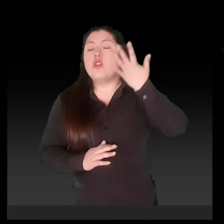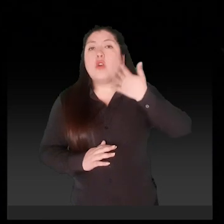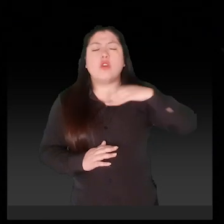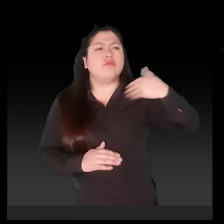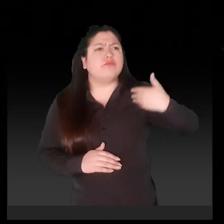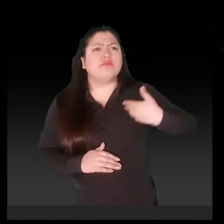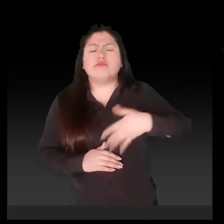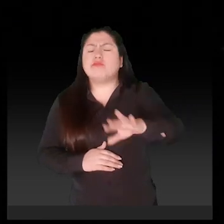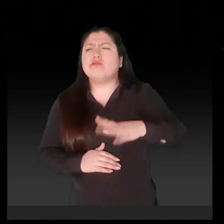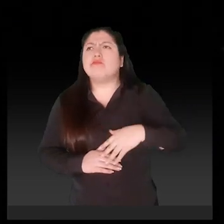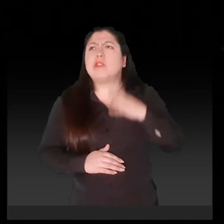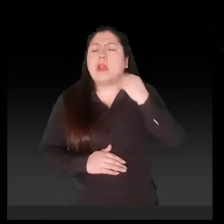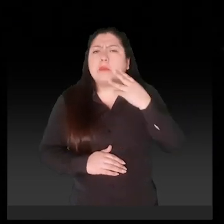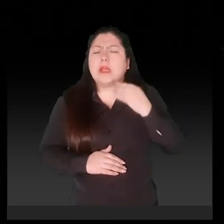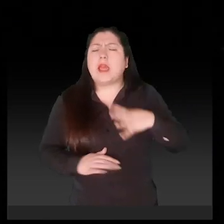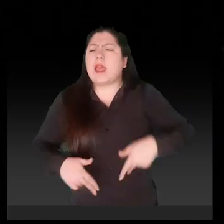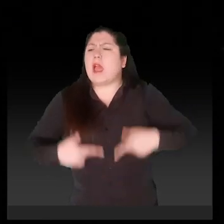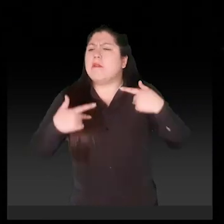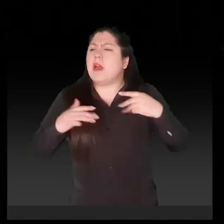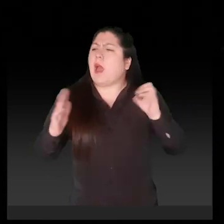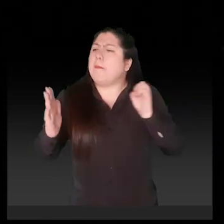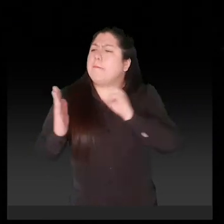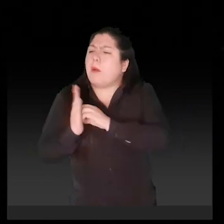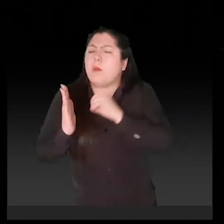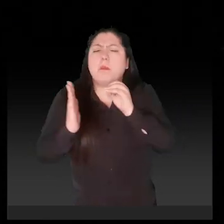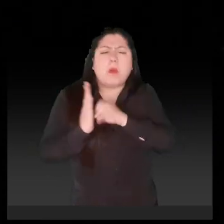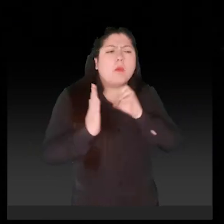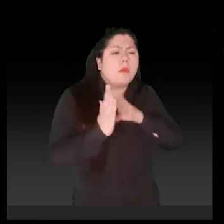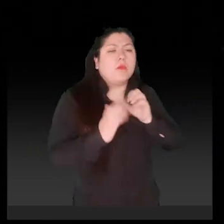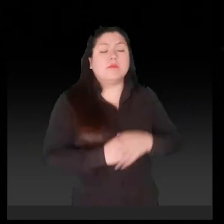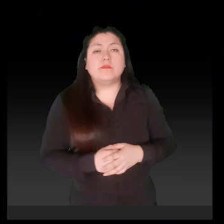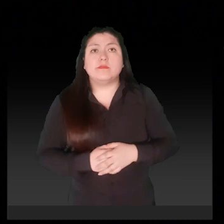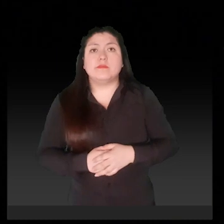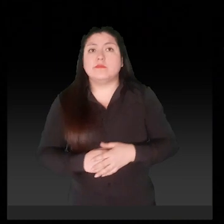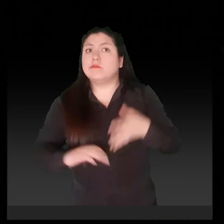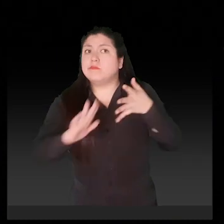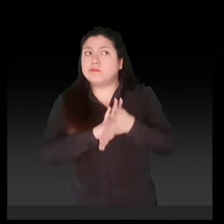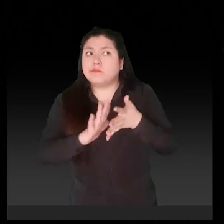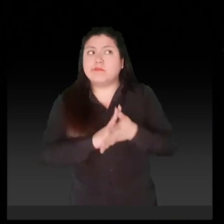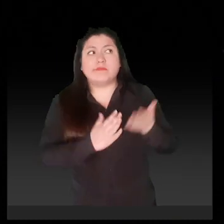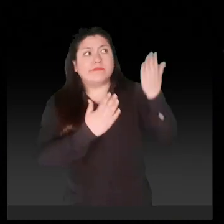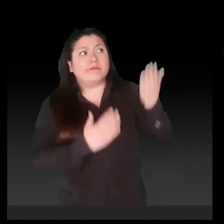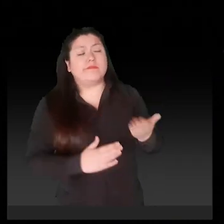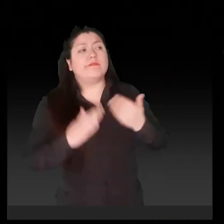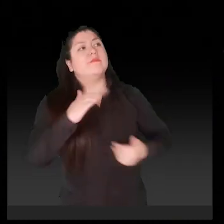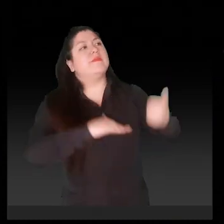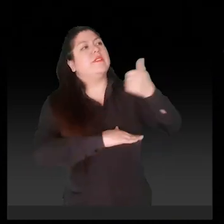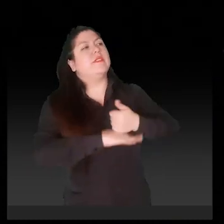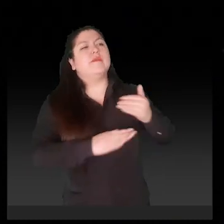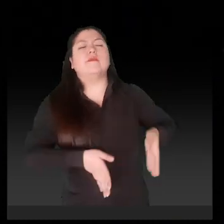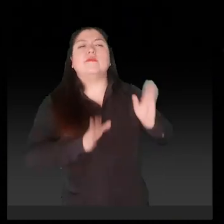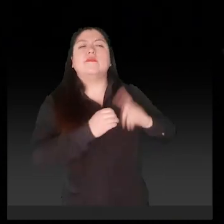Donde transcurre nuestra vida. Y desde una de ellas le doy la palabra al Registrador Nacional para que nos